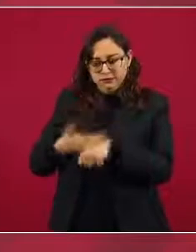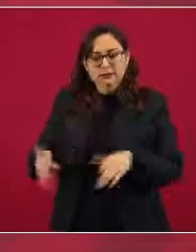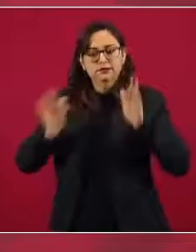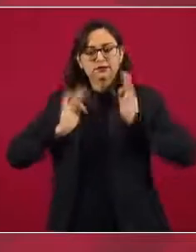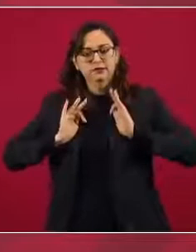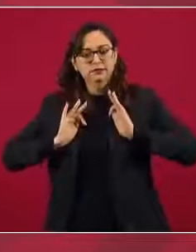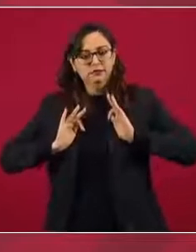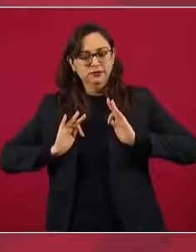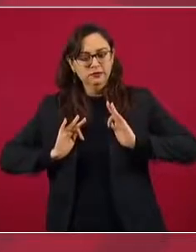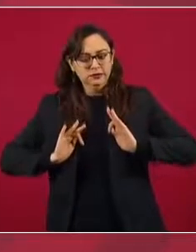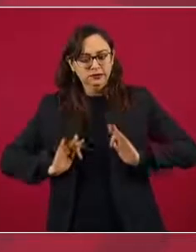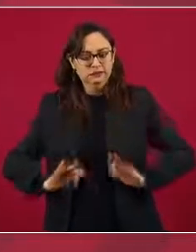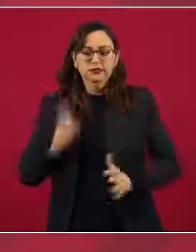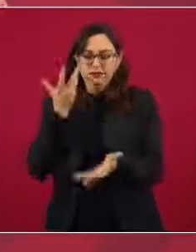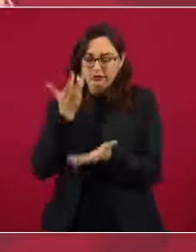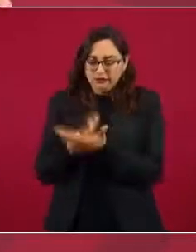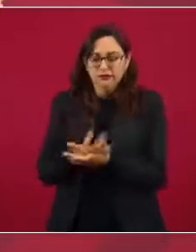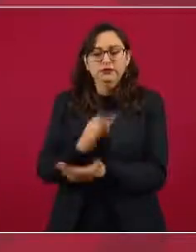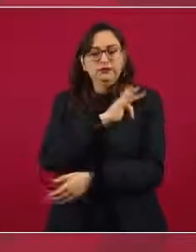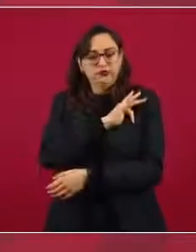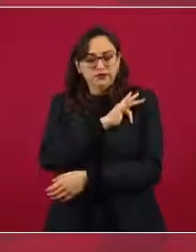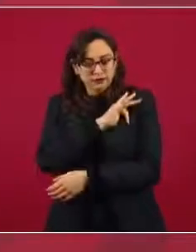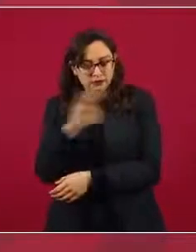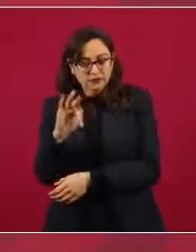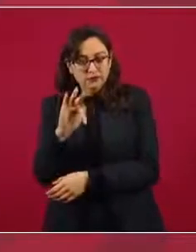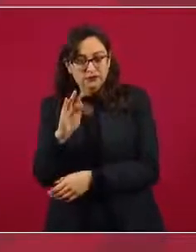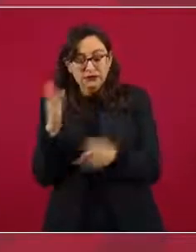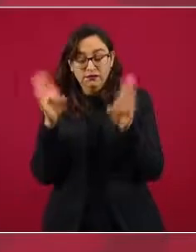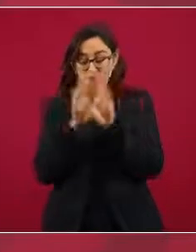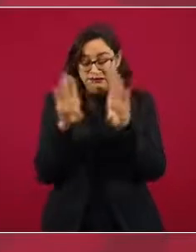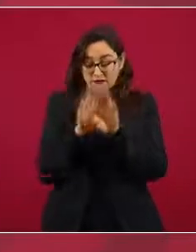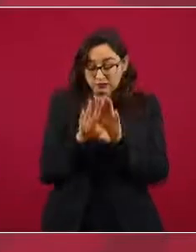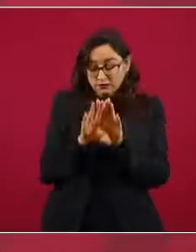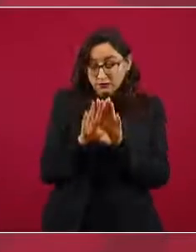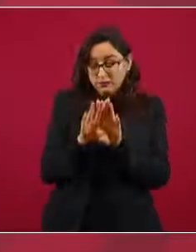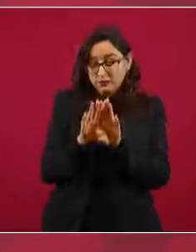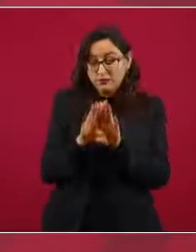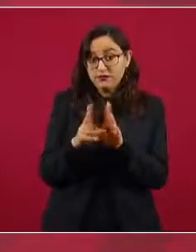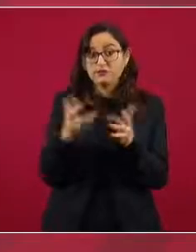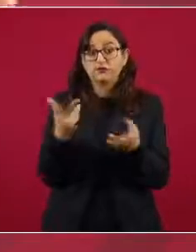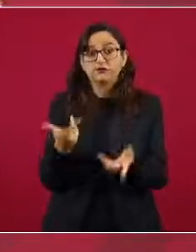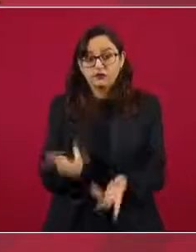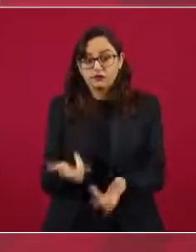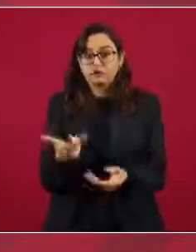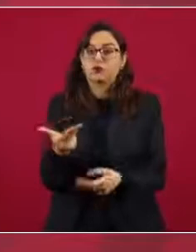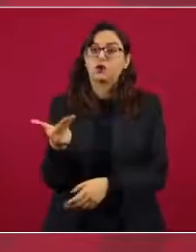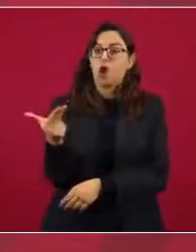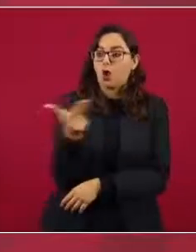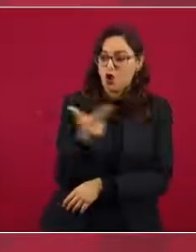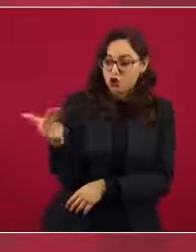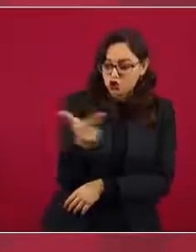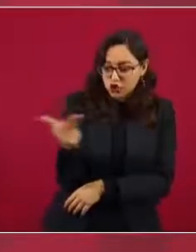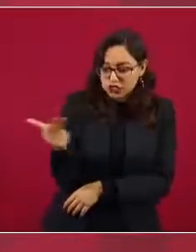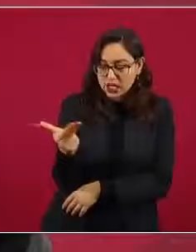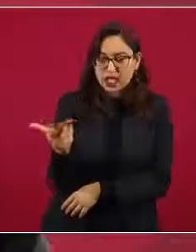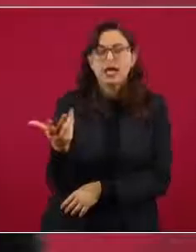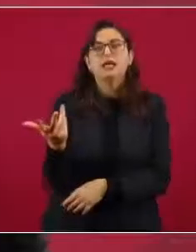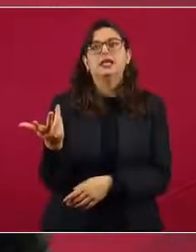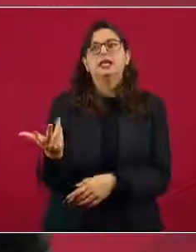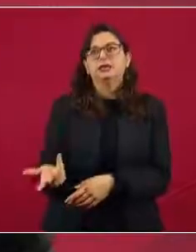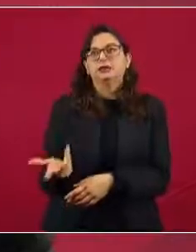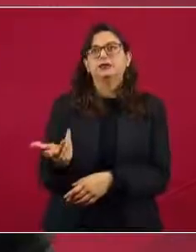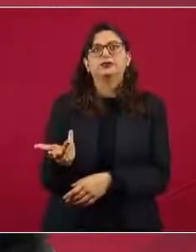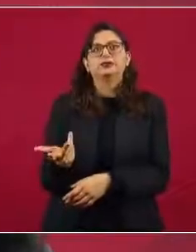comodidad para su descanso, es decir, que estén en hoteles reunidos, no se aplique en